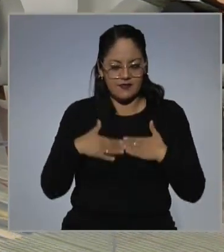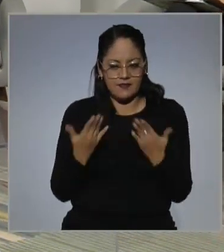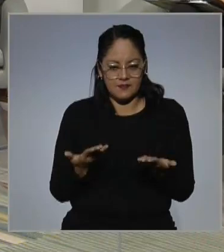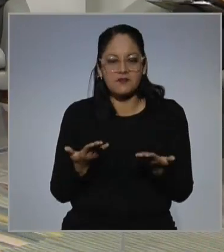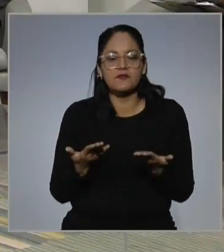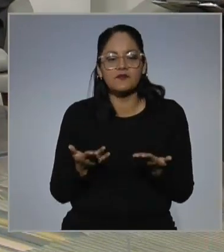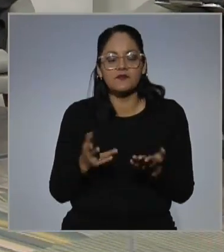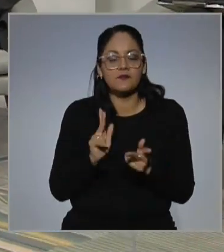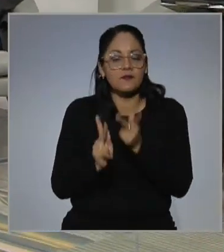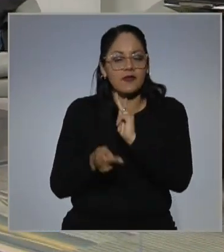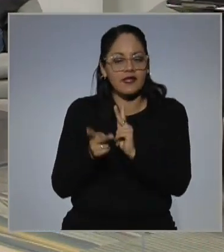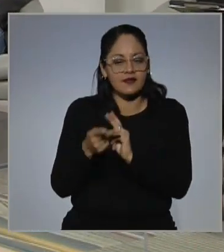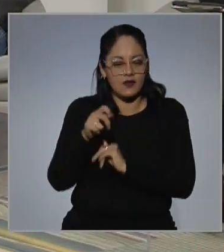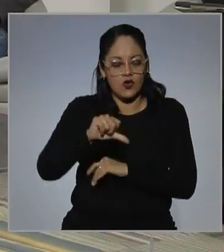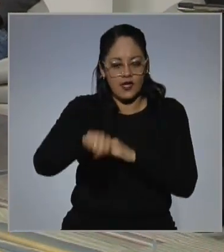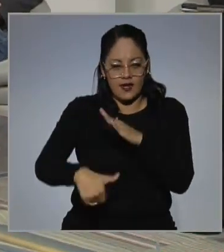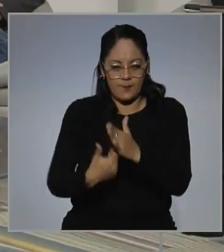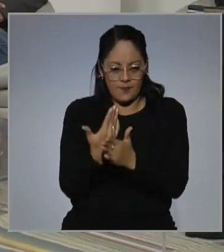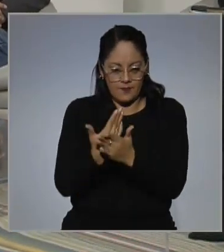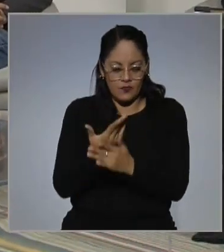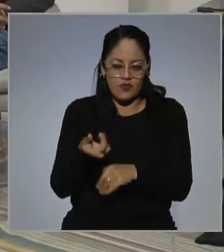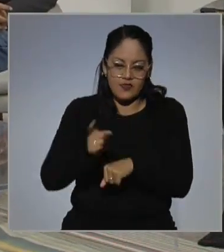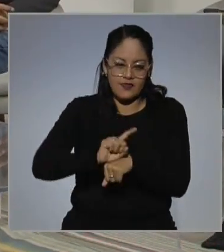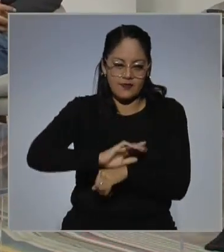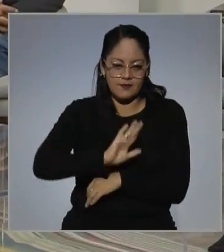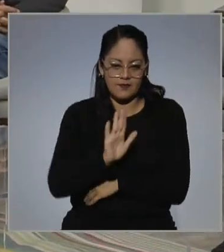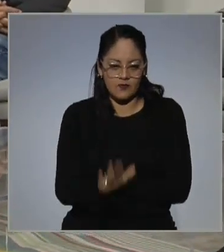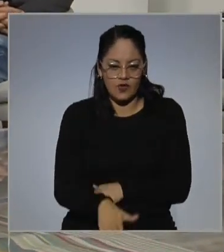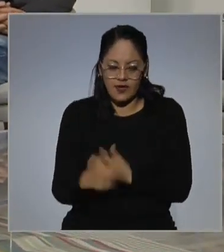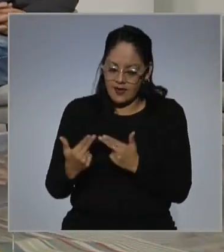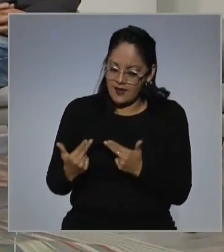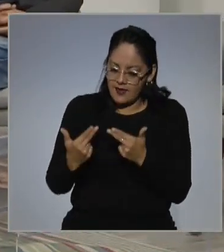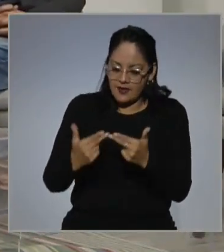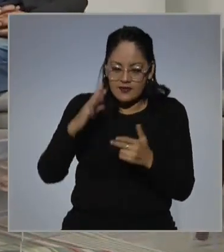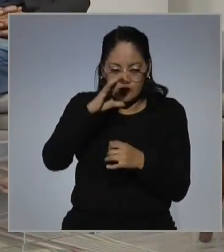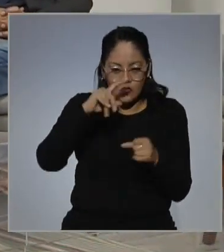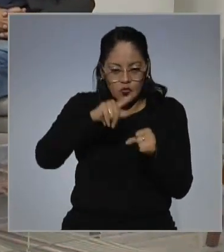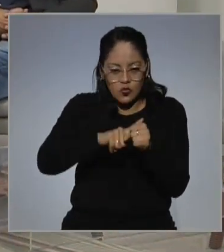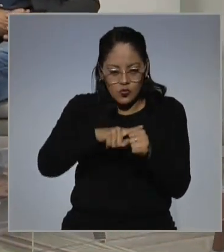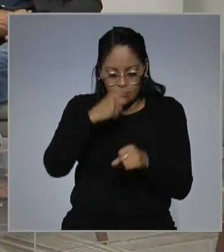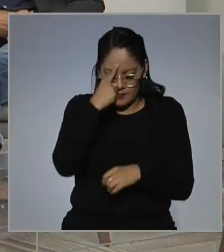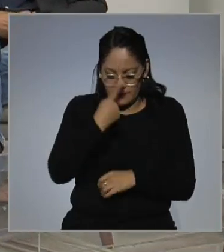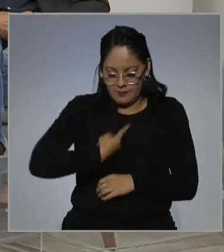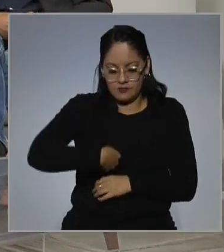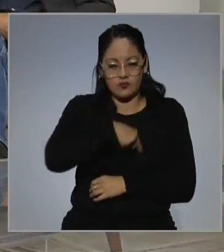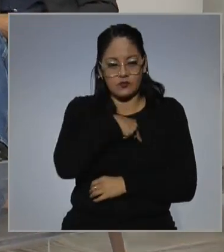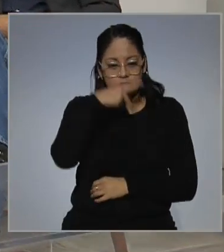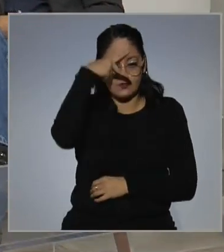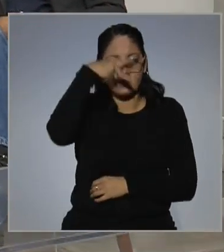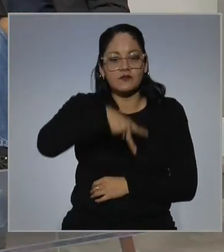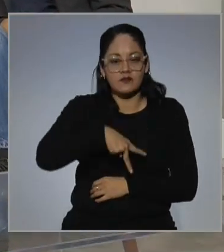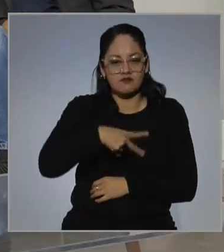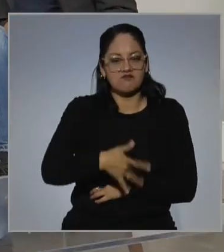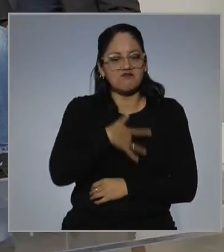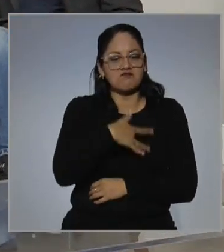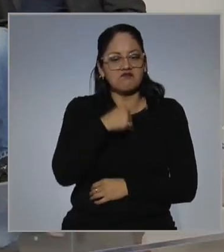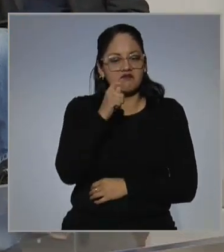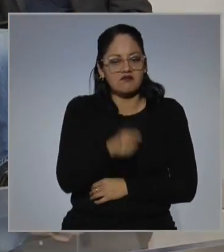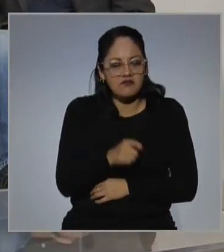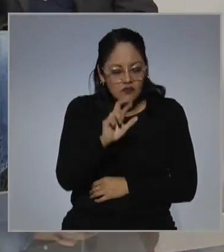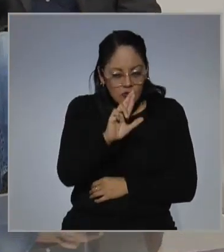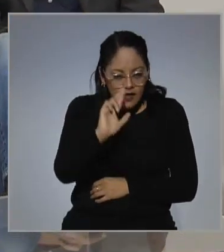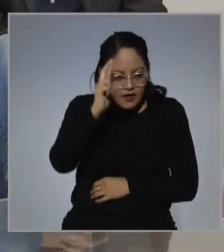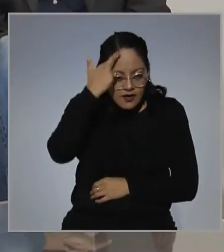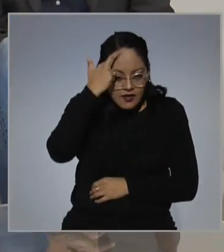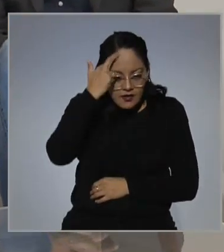Confianza, hablando esta mañana del Día de Muertos, la herencia cultural, lo que para nosotros los mexicanos ha significado